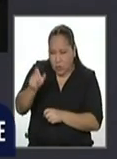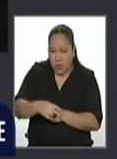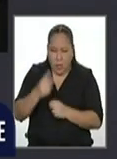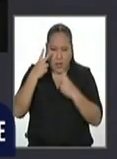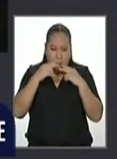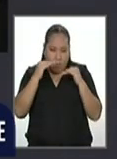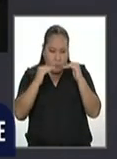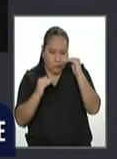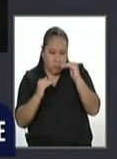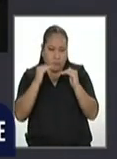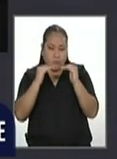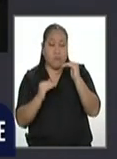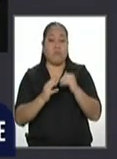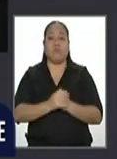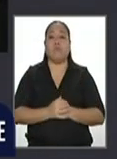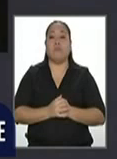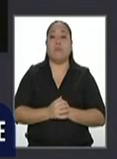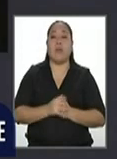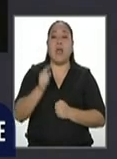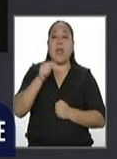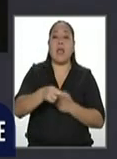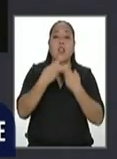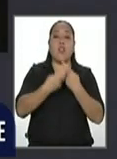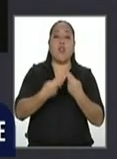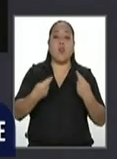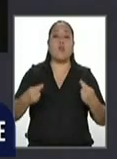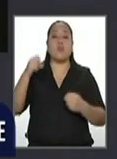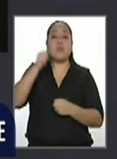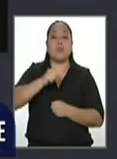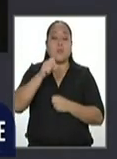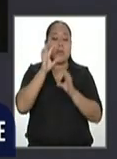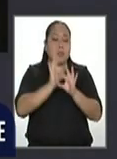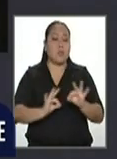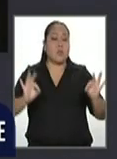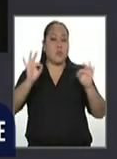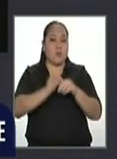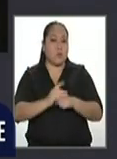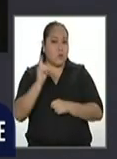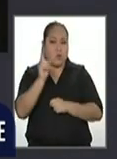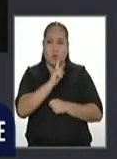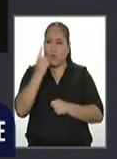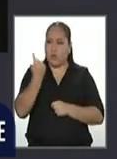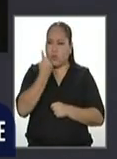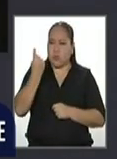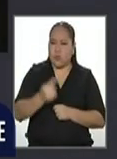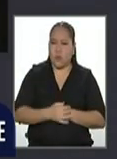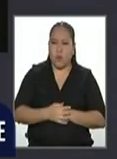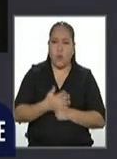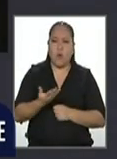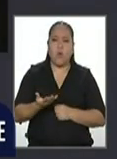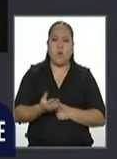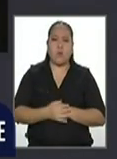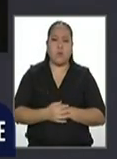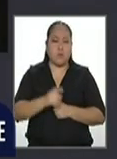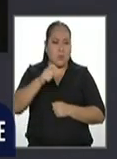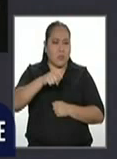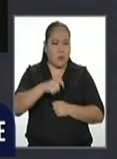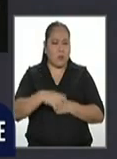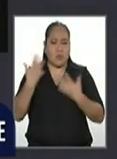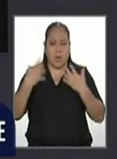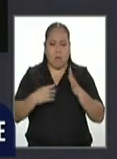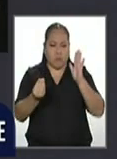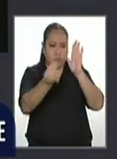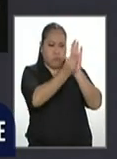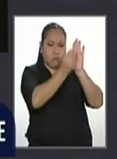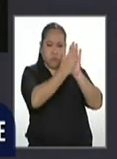equilibrios, donde los recursos, por supuesto, que son importantes. Y no solamente porque tenemos un mandato